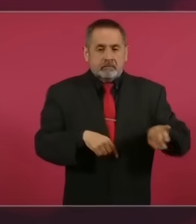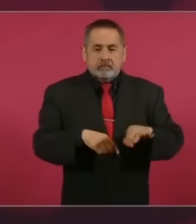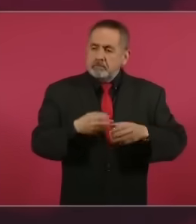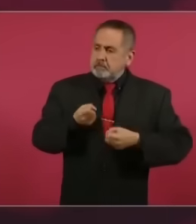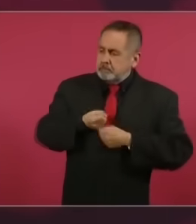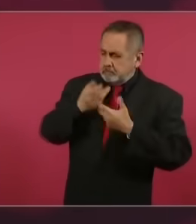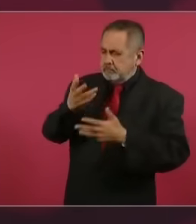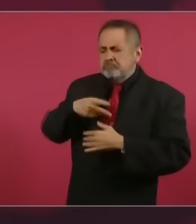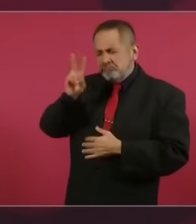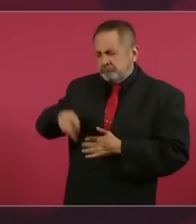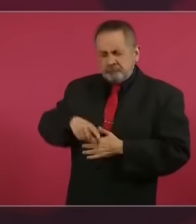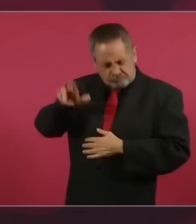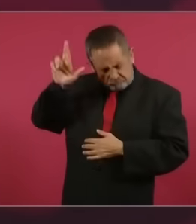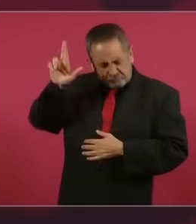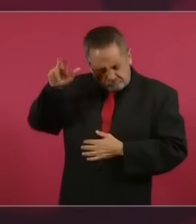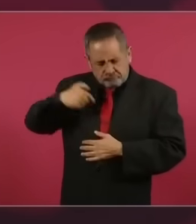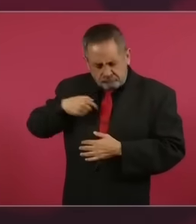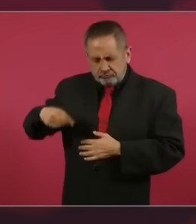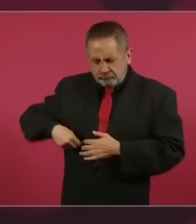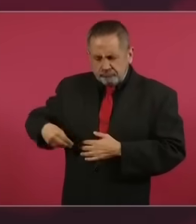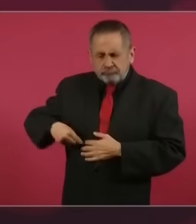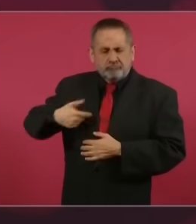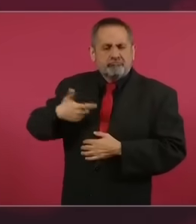declara que él participó.